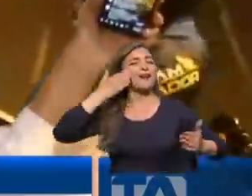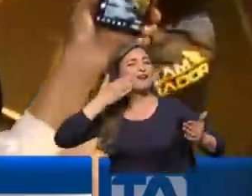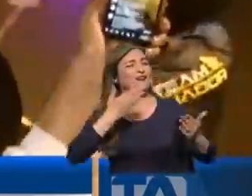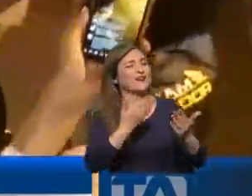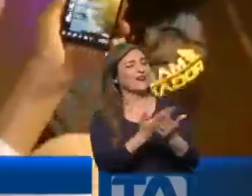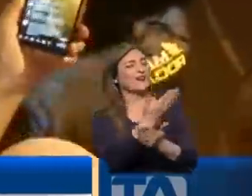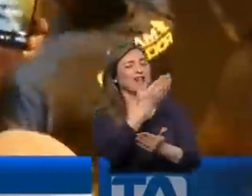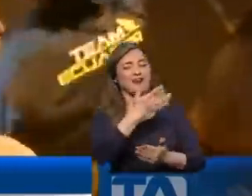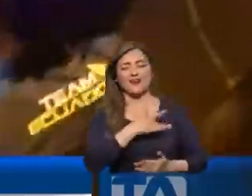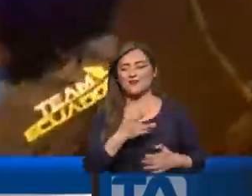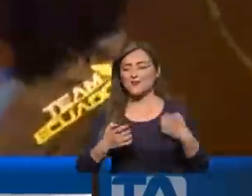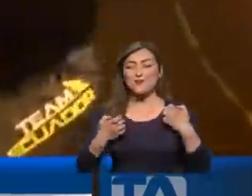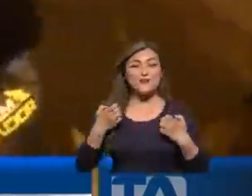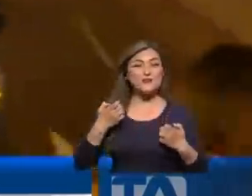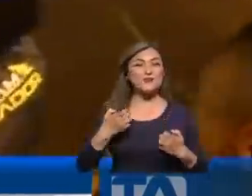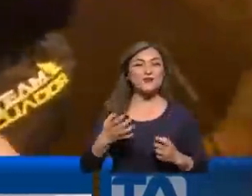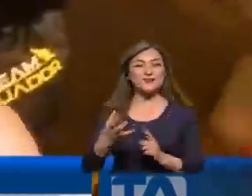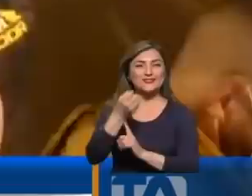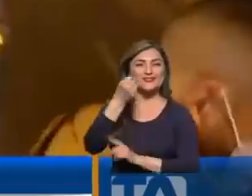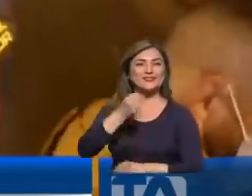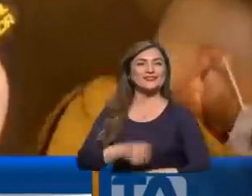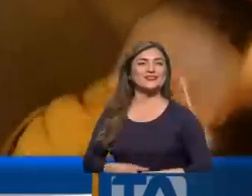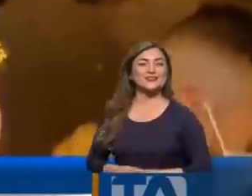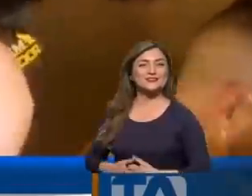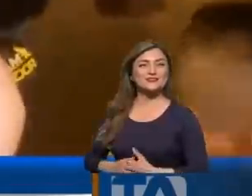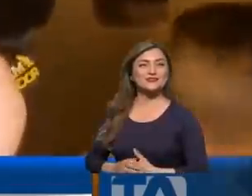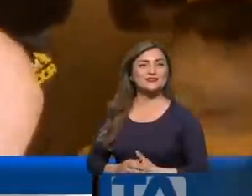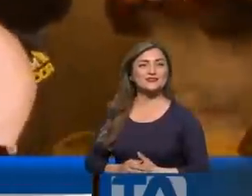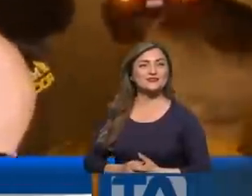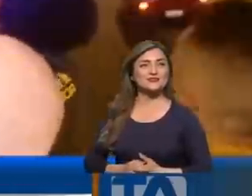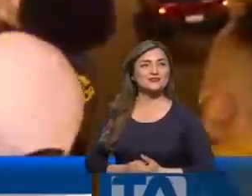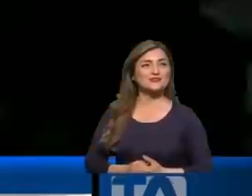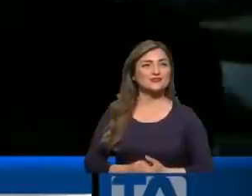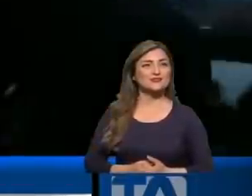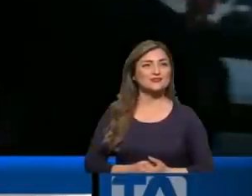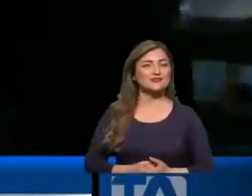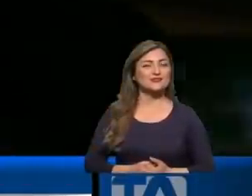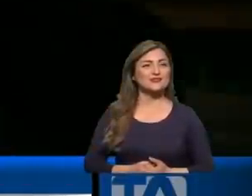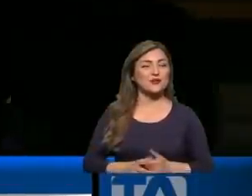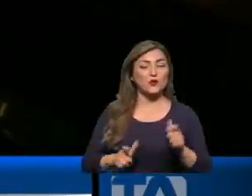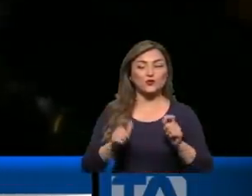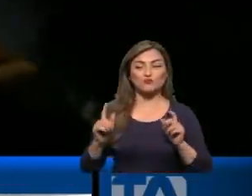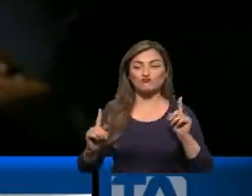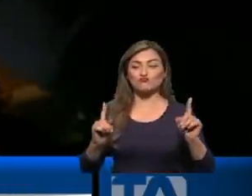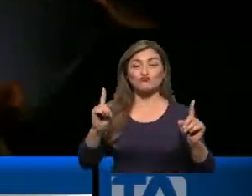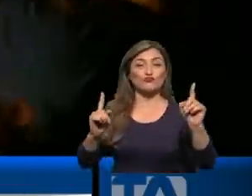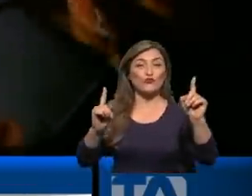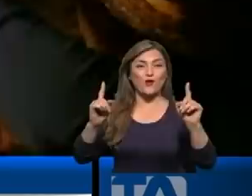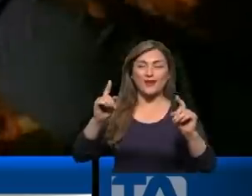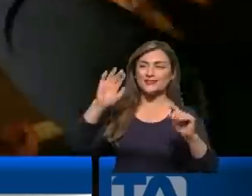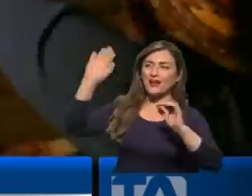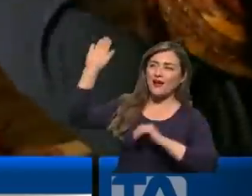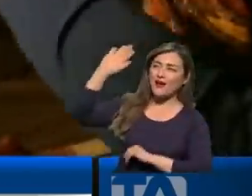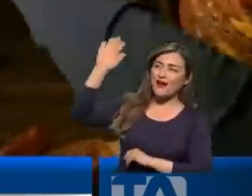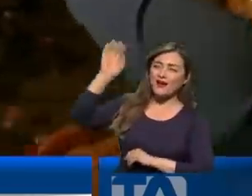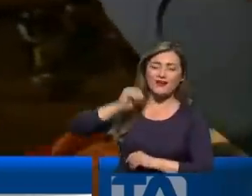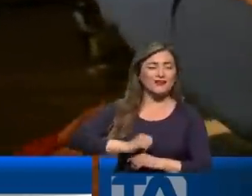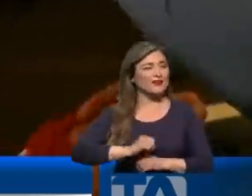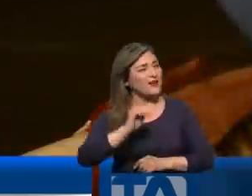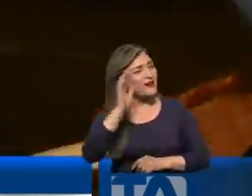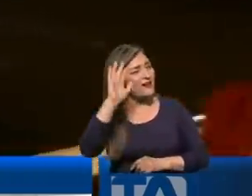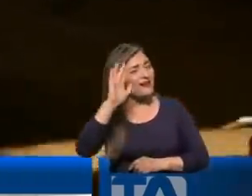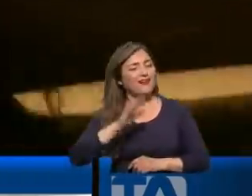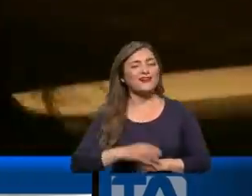por tantas emociones. Allí estamos viendo cómo la gente se ha dado cita para saludar a las